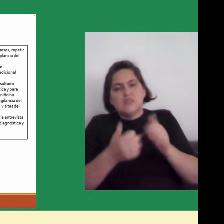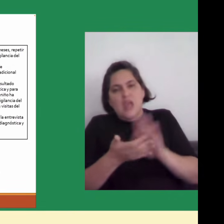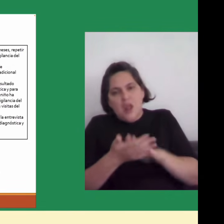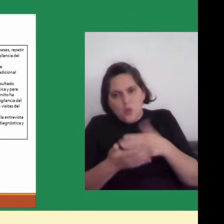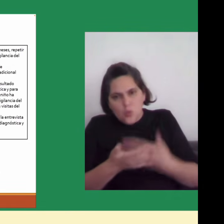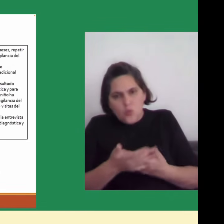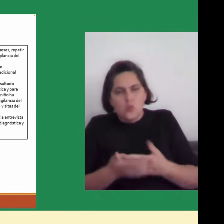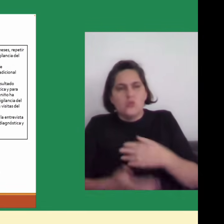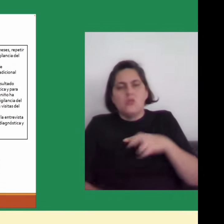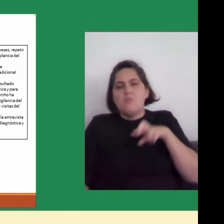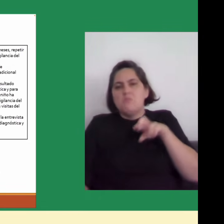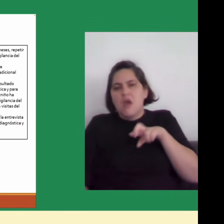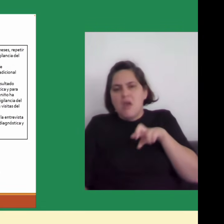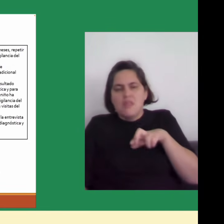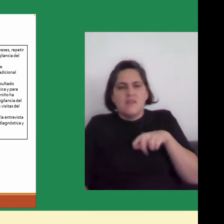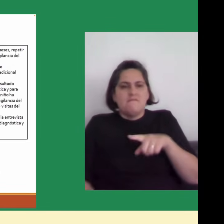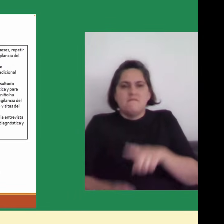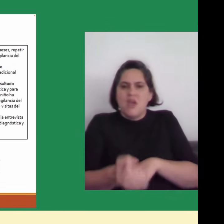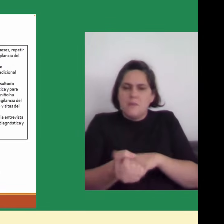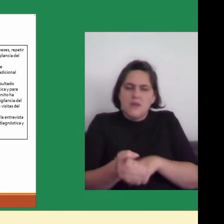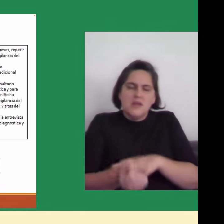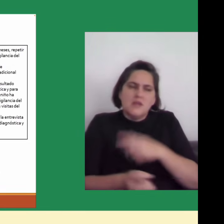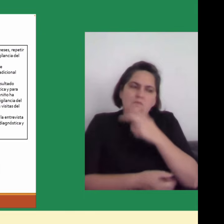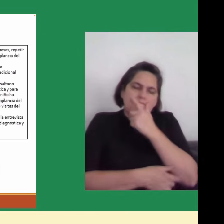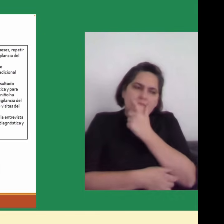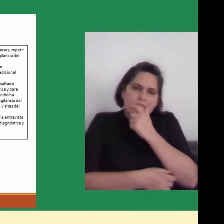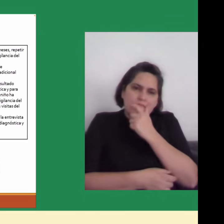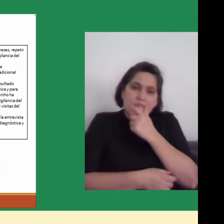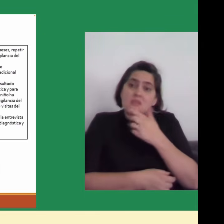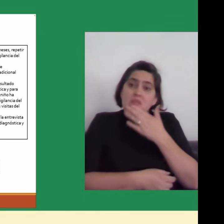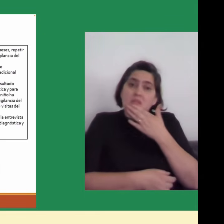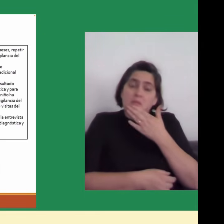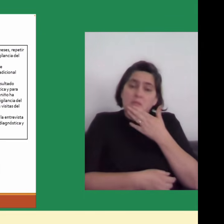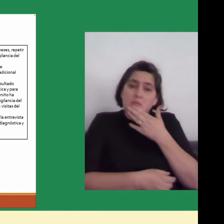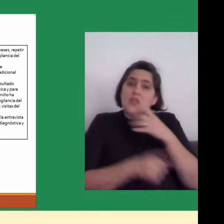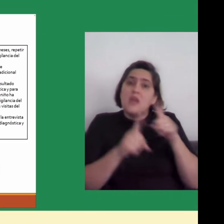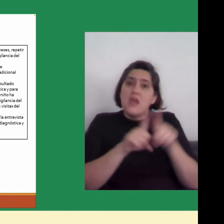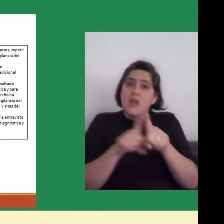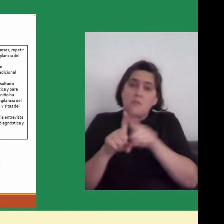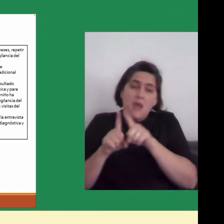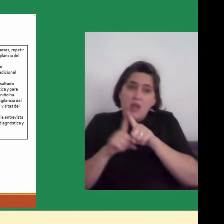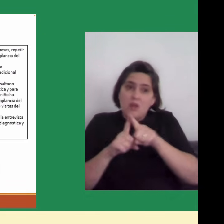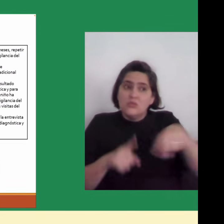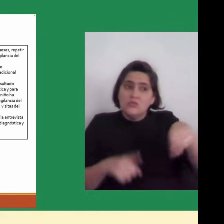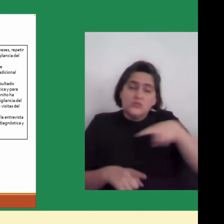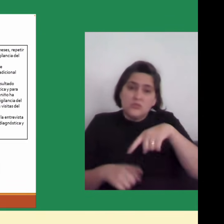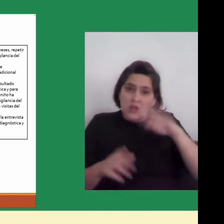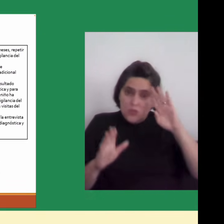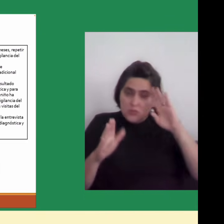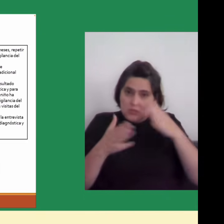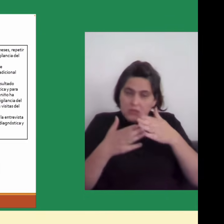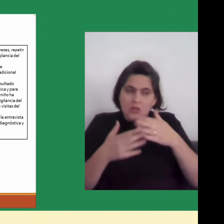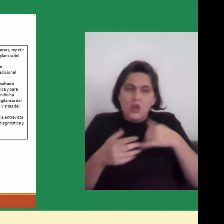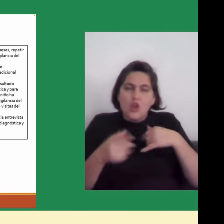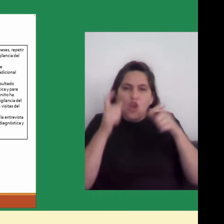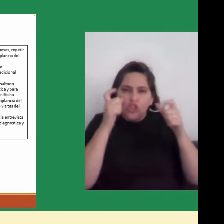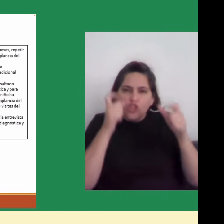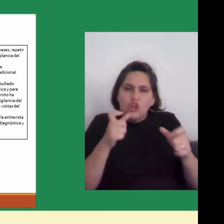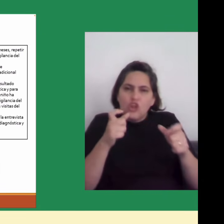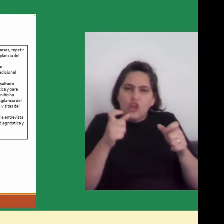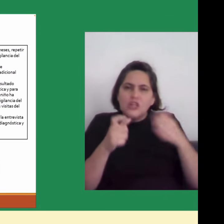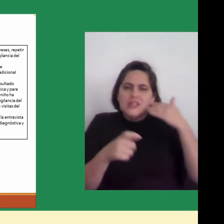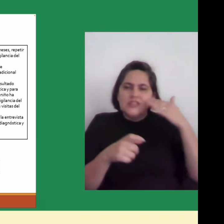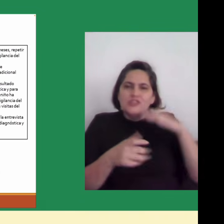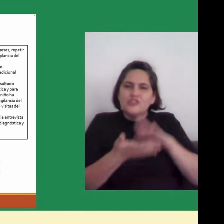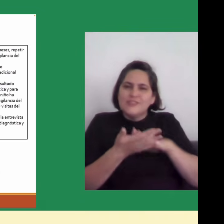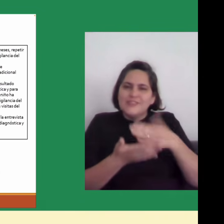las familias, también hacerse en hermanos de niños y niñas dentro del espectro, en el control de niños sanos del año y medio, tiene que